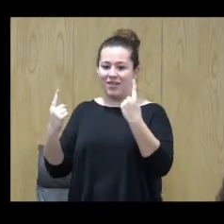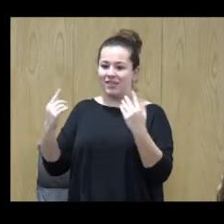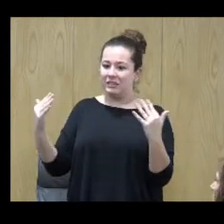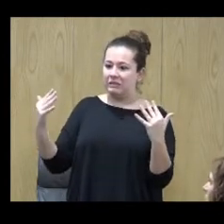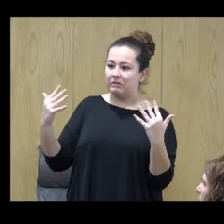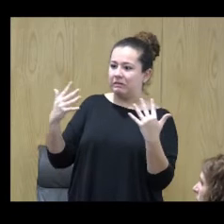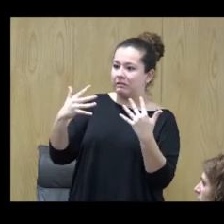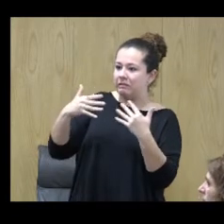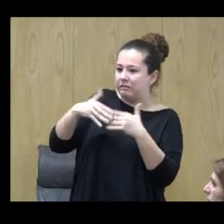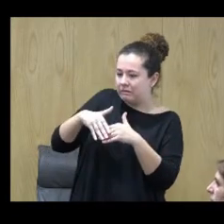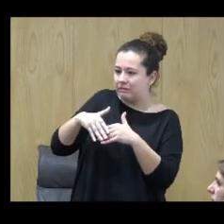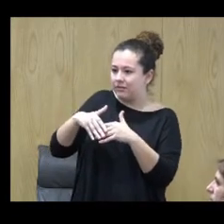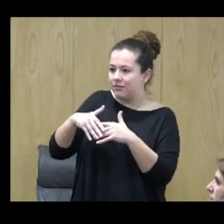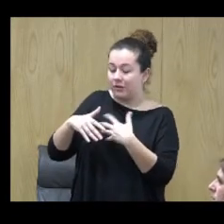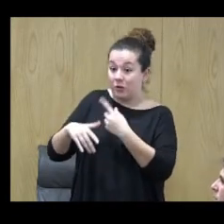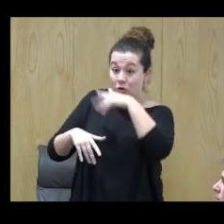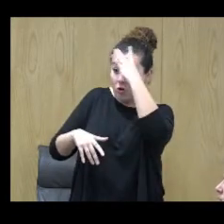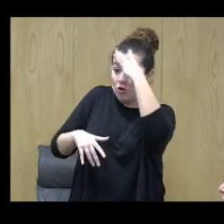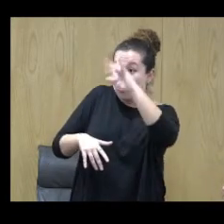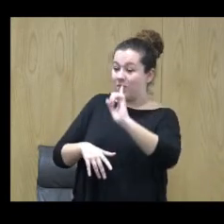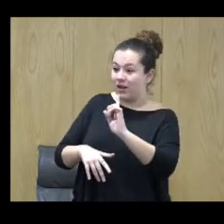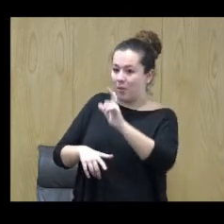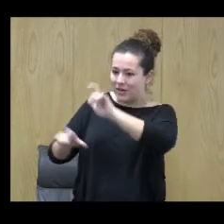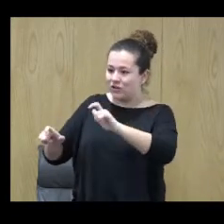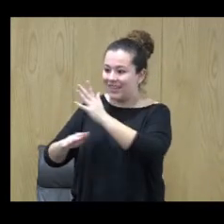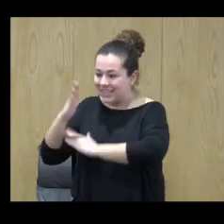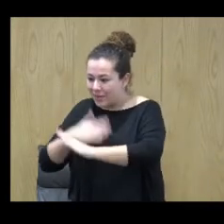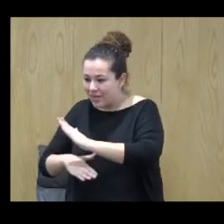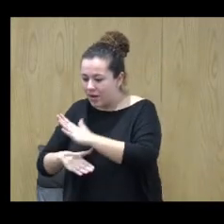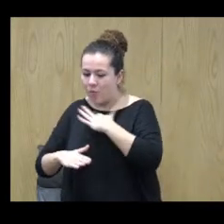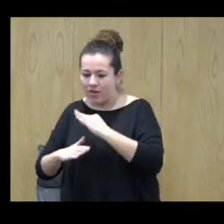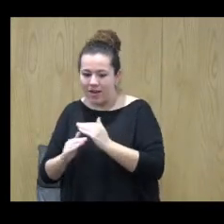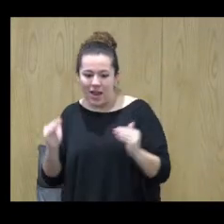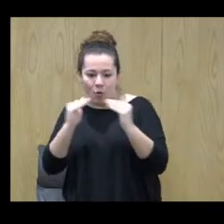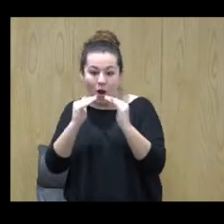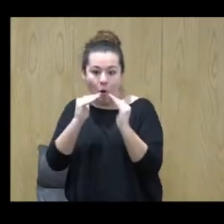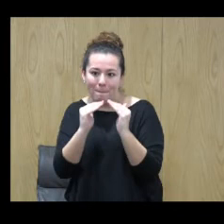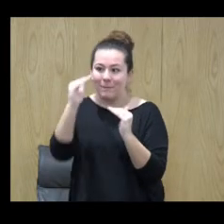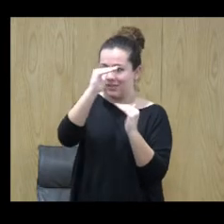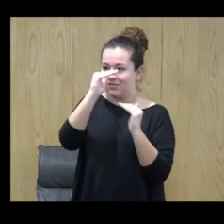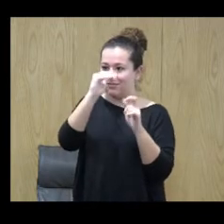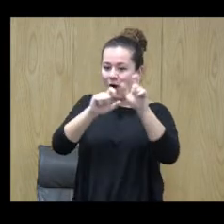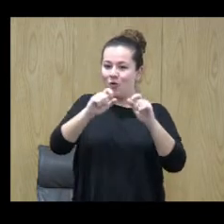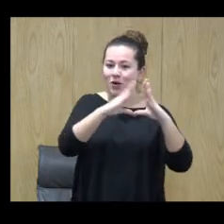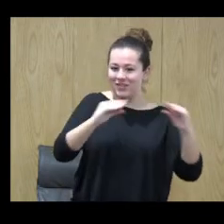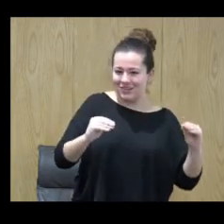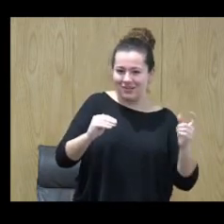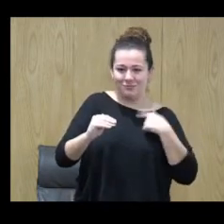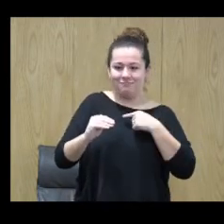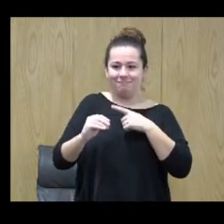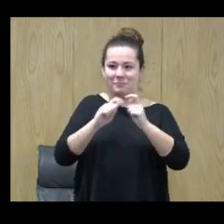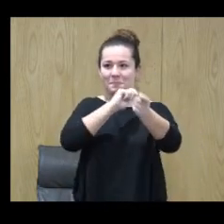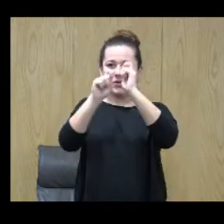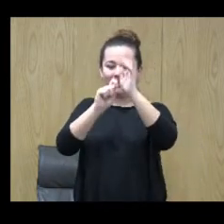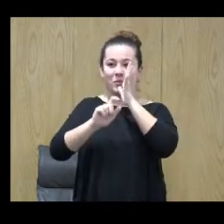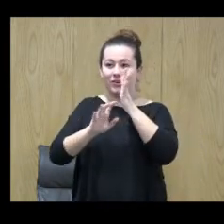personas con discapacidad que hayan igualado o superado algunos universitarios. Eso me quedo con ello porque